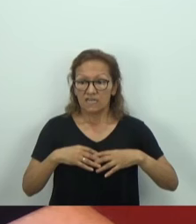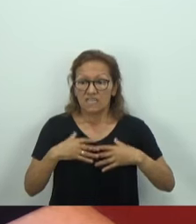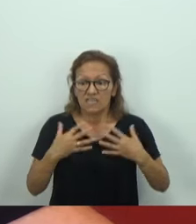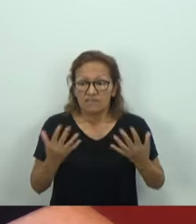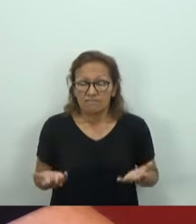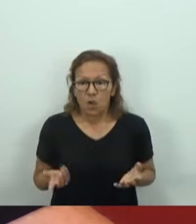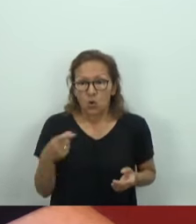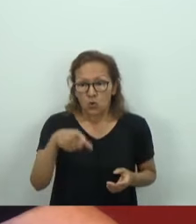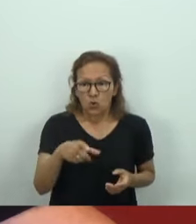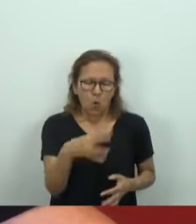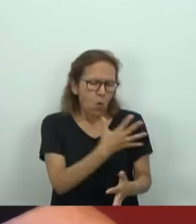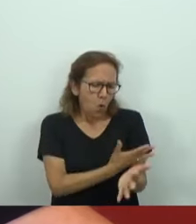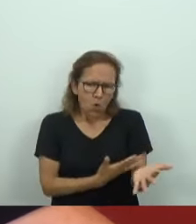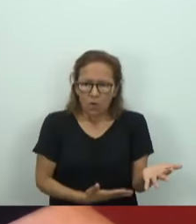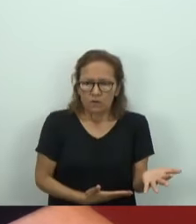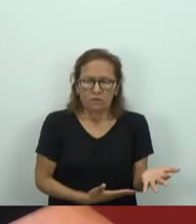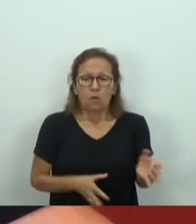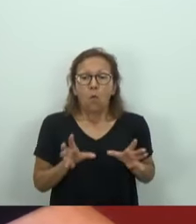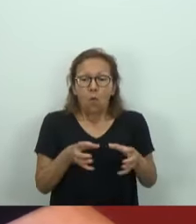perjudicar, incluso matar.